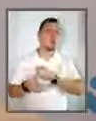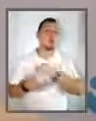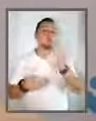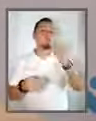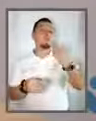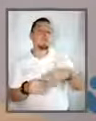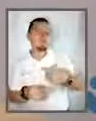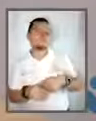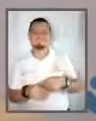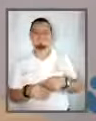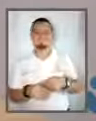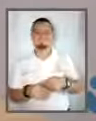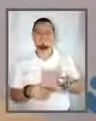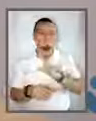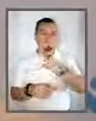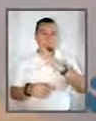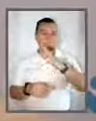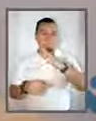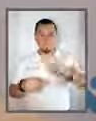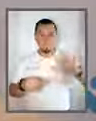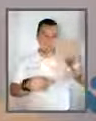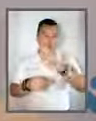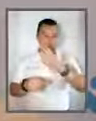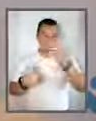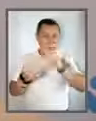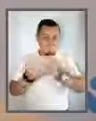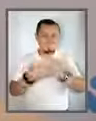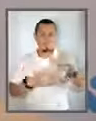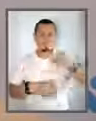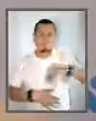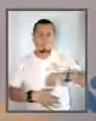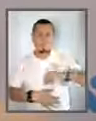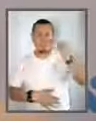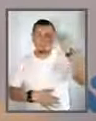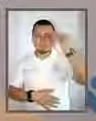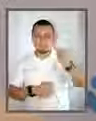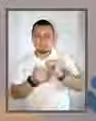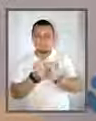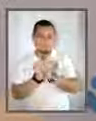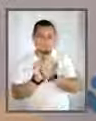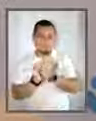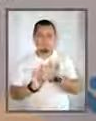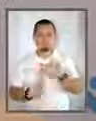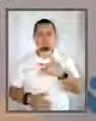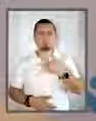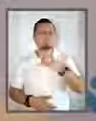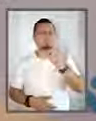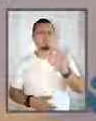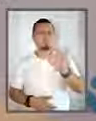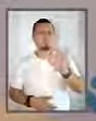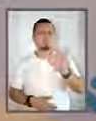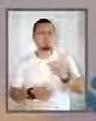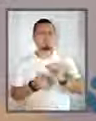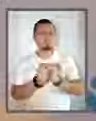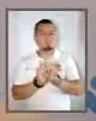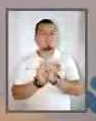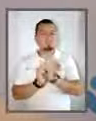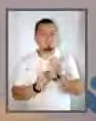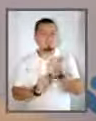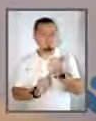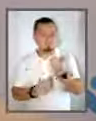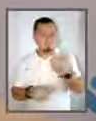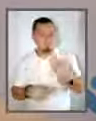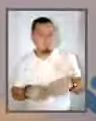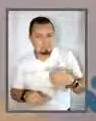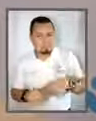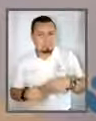enfermedad tiene muchísimas fases, tiene todo un periodo de incubación, tiene un periodo de estar asintomático, tiene un periodo en el cual uno sin